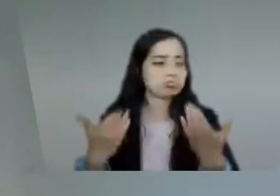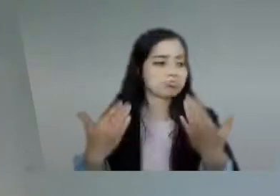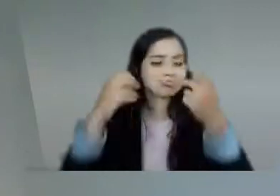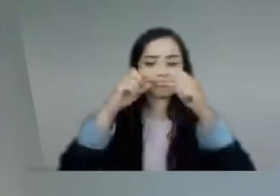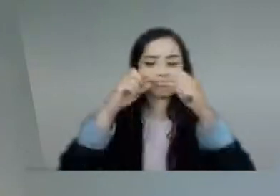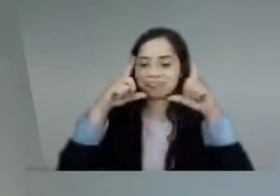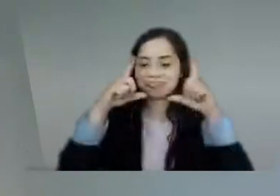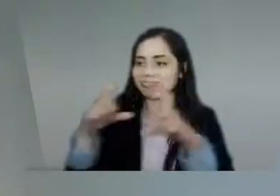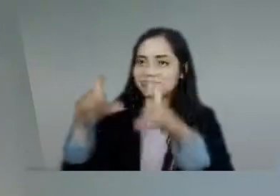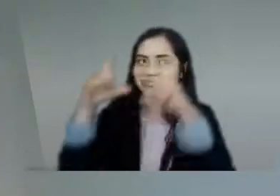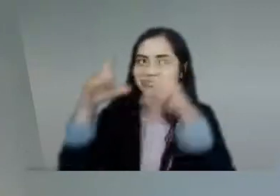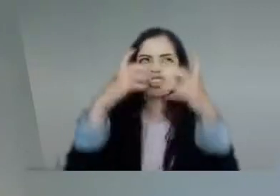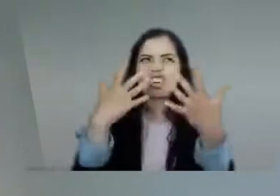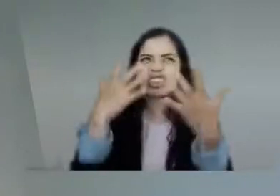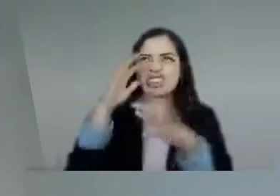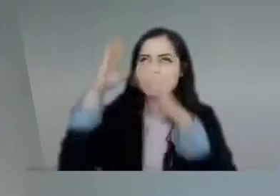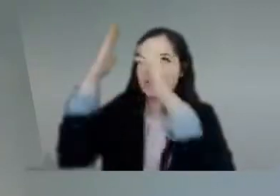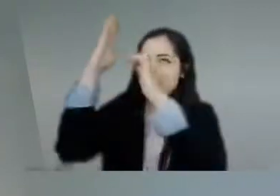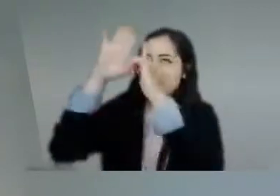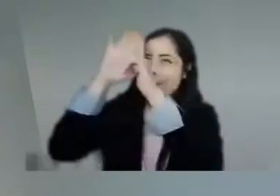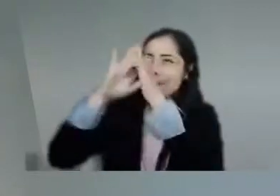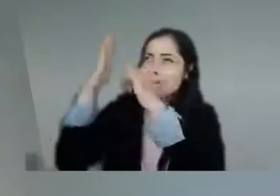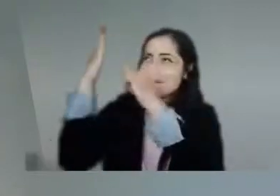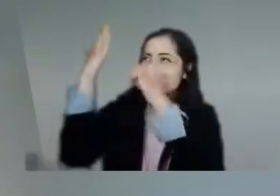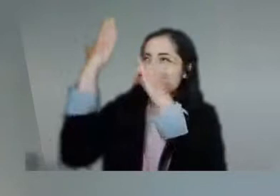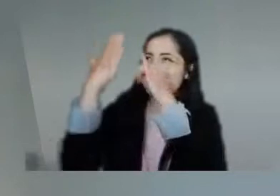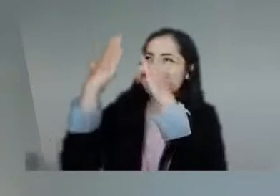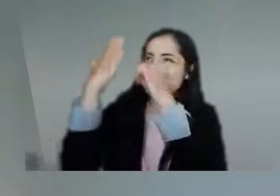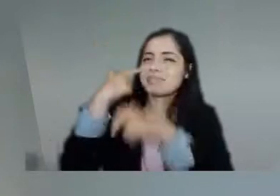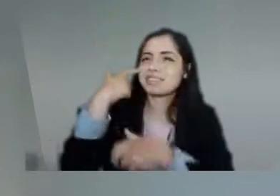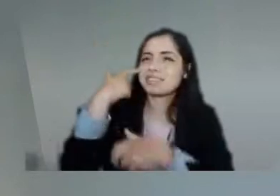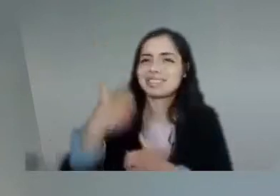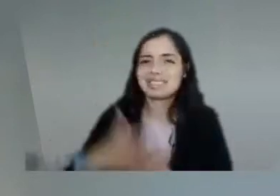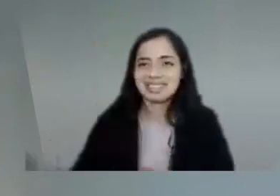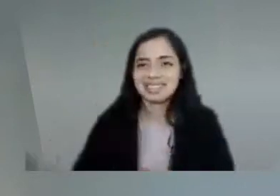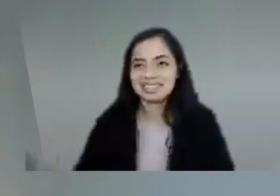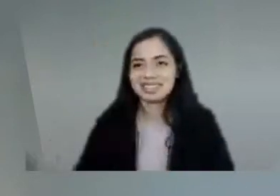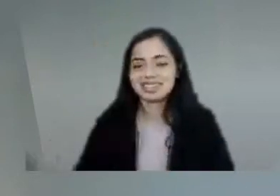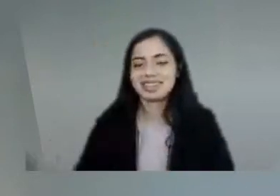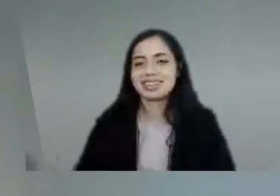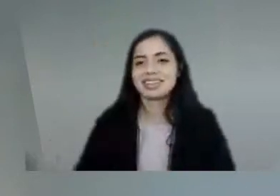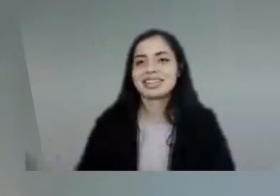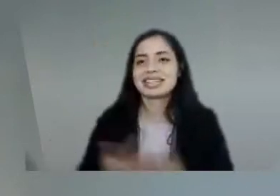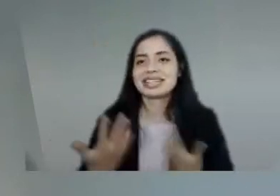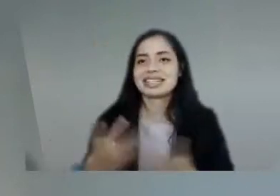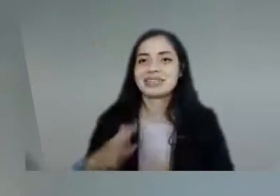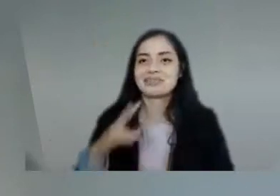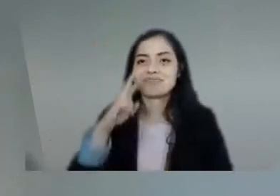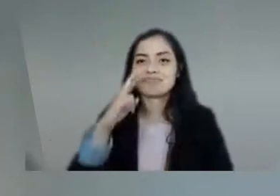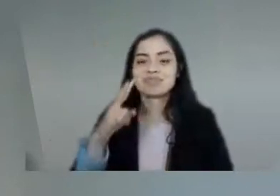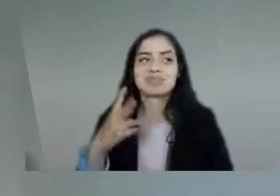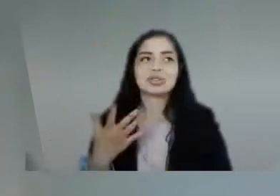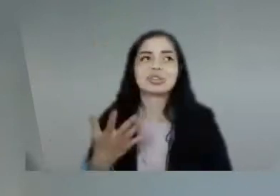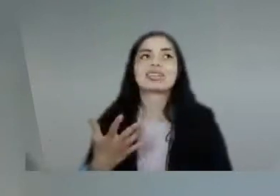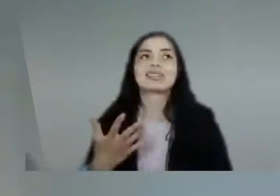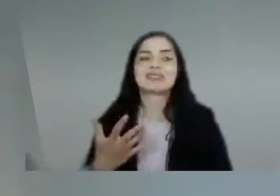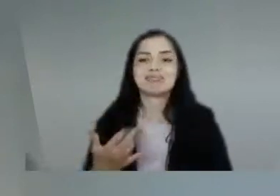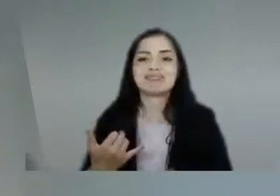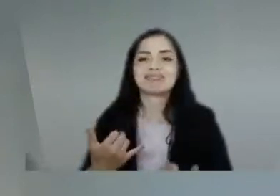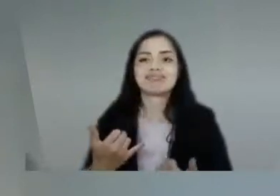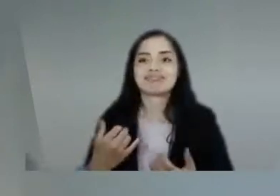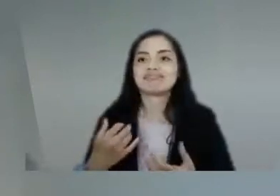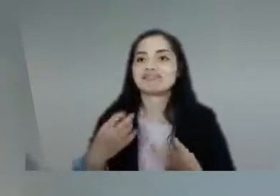entonces, digamos que esto se vio mucho más reflejado de cierta forma y aún entre nosotras